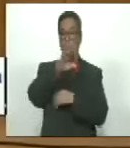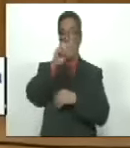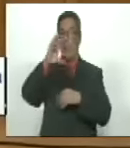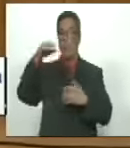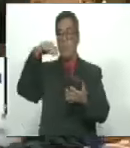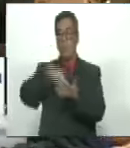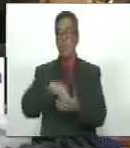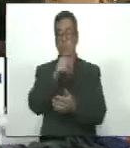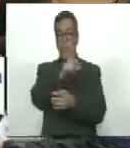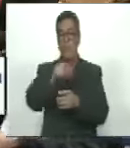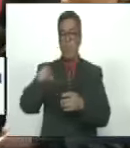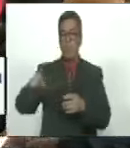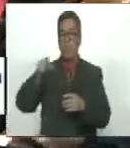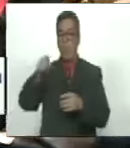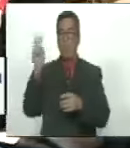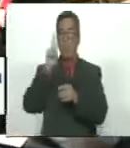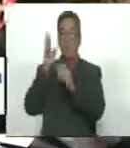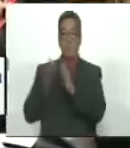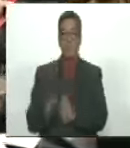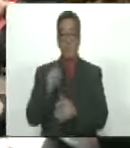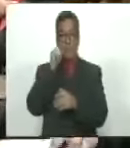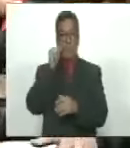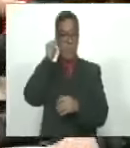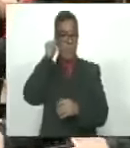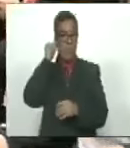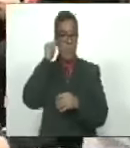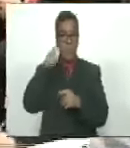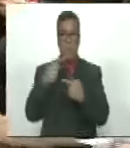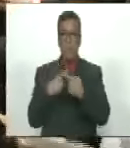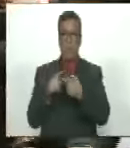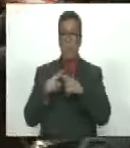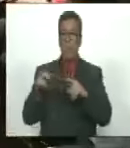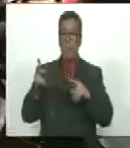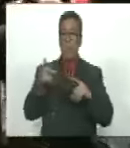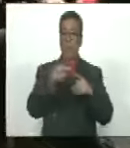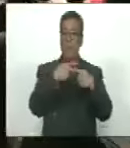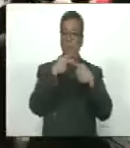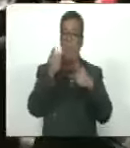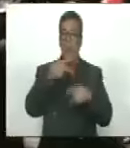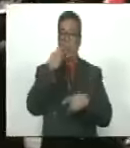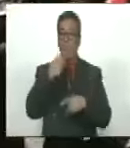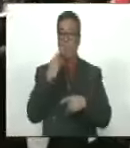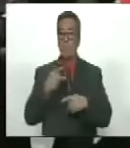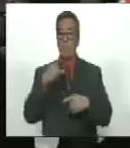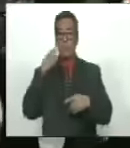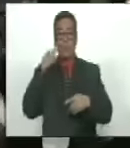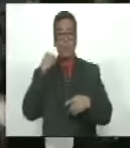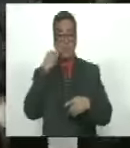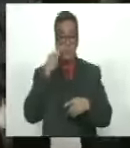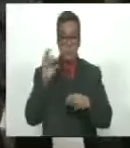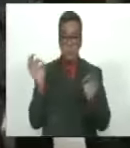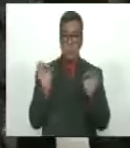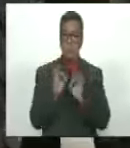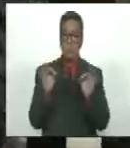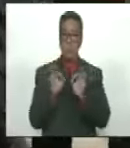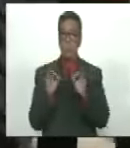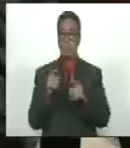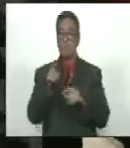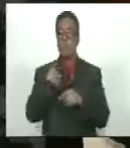10.555.000 ciudadanos y ciudadanas venezolanas, sin distingo político, sin distingo racial, sin